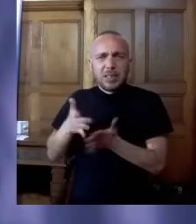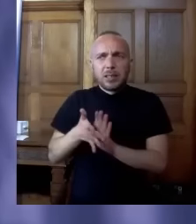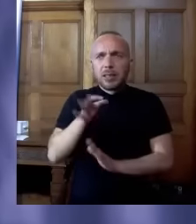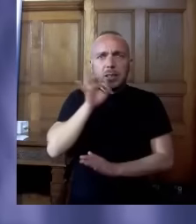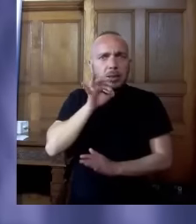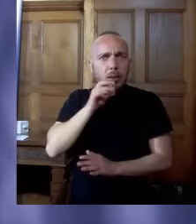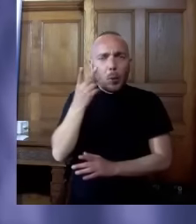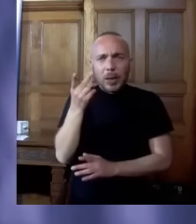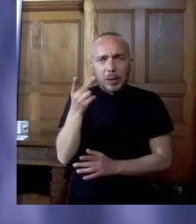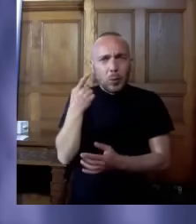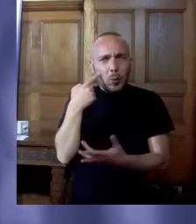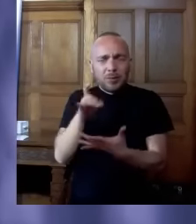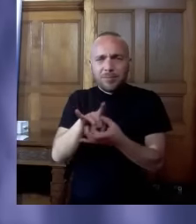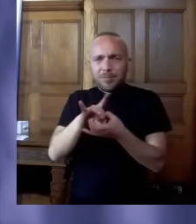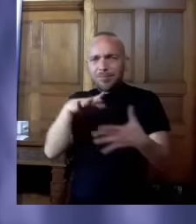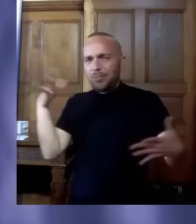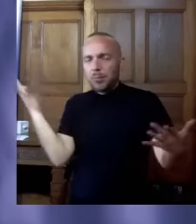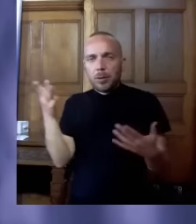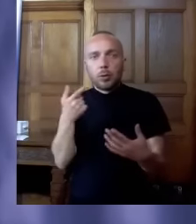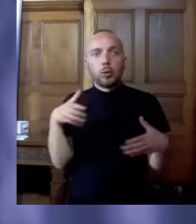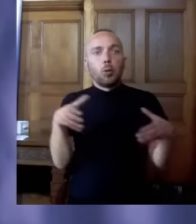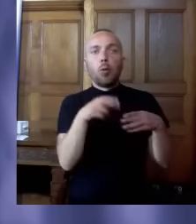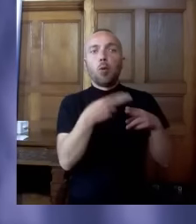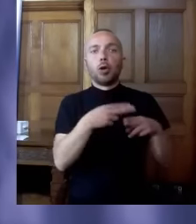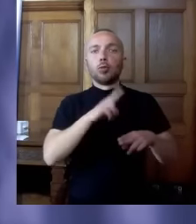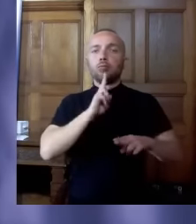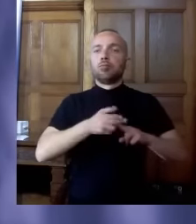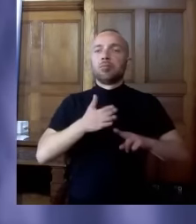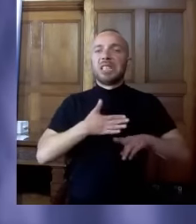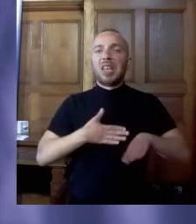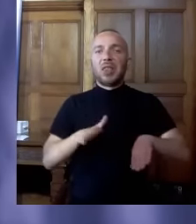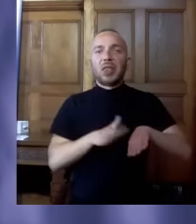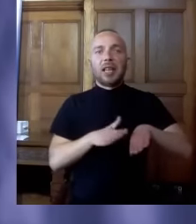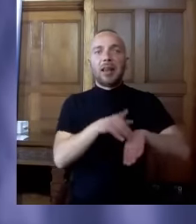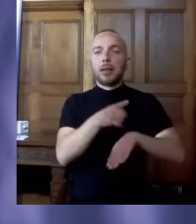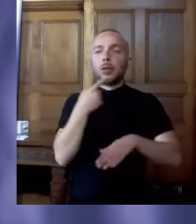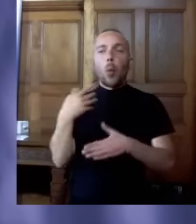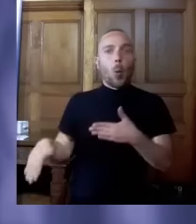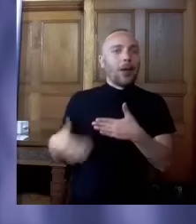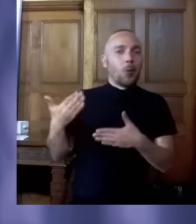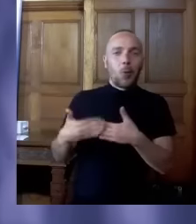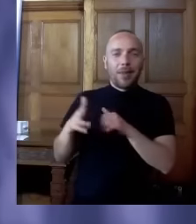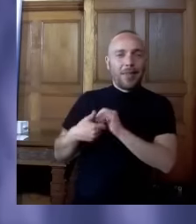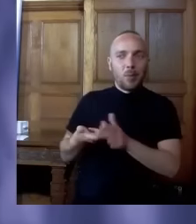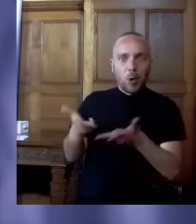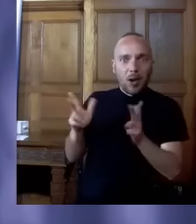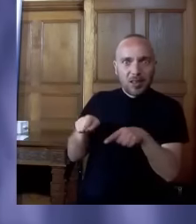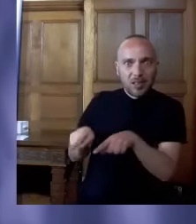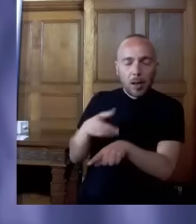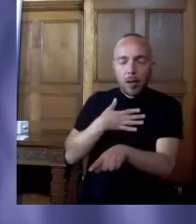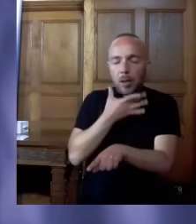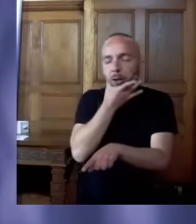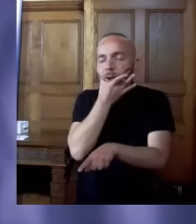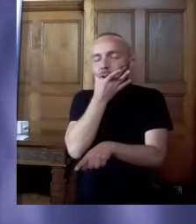XX y por lo tanto que un partido que se denomina de izquierdas esté diciendo que eso es una vanguardia democrática es para sonrojarse para